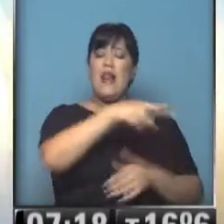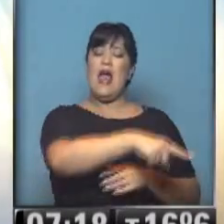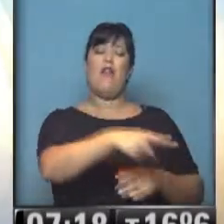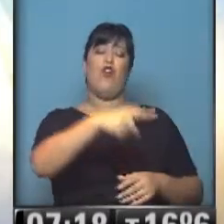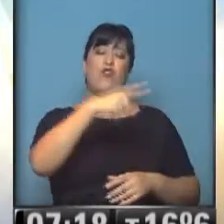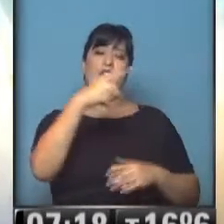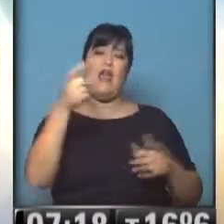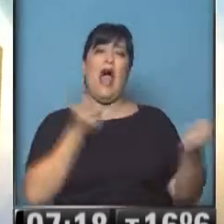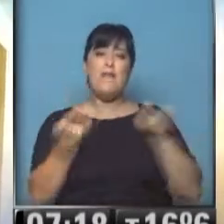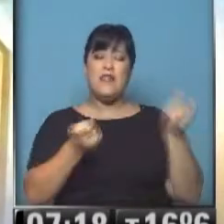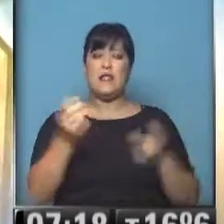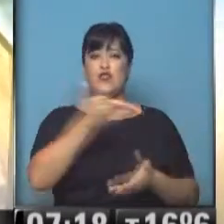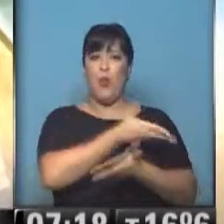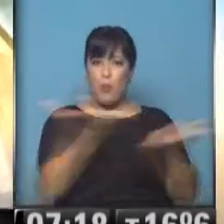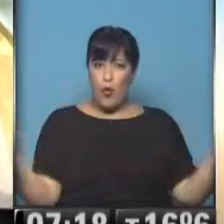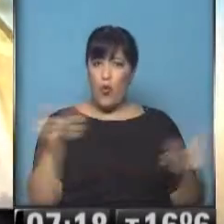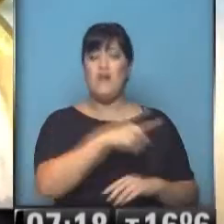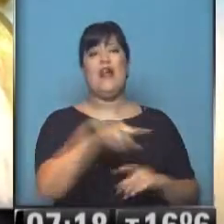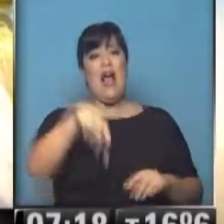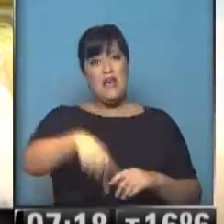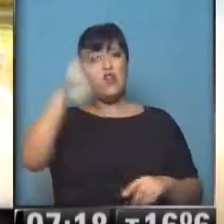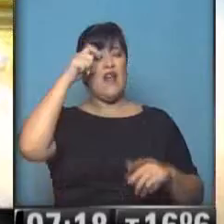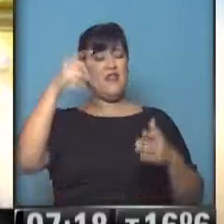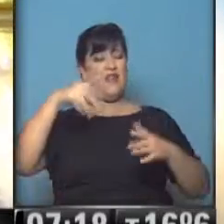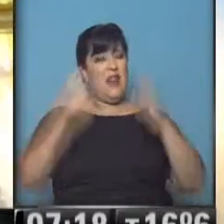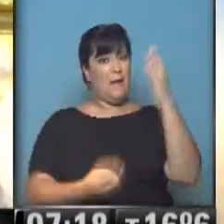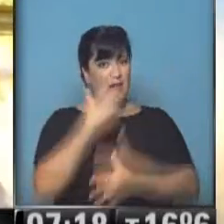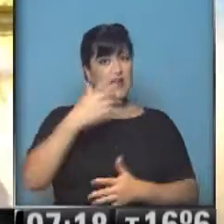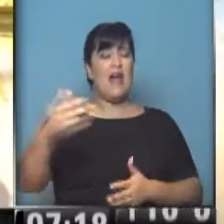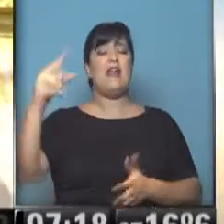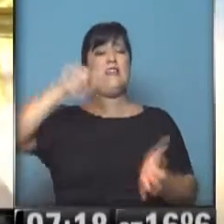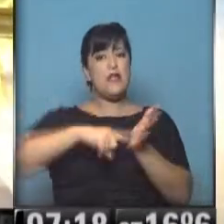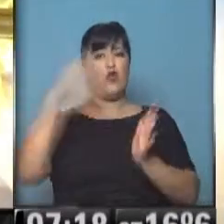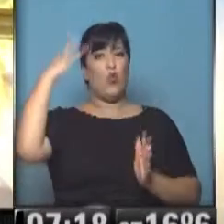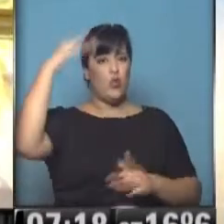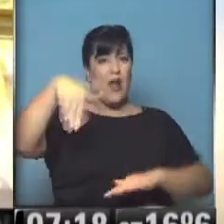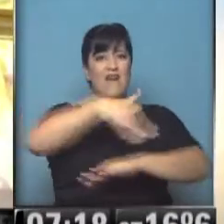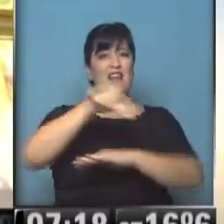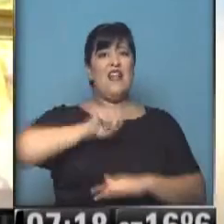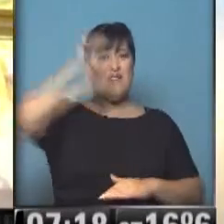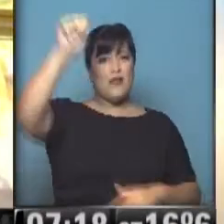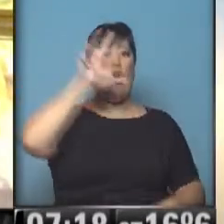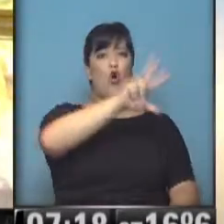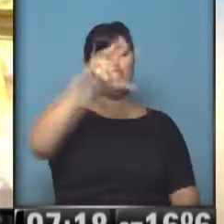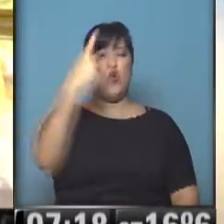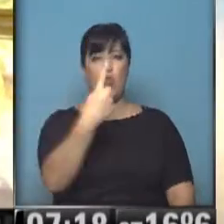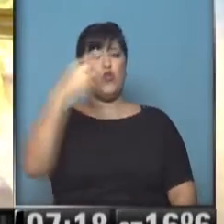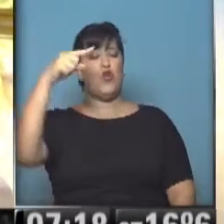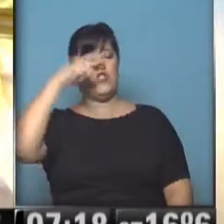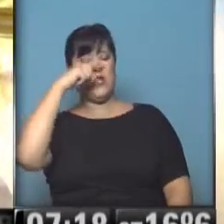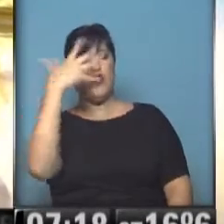escuelas secundarias. Esto será a las 10 de la mañana en el Centro Cultural Haroldo Conti, en Avenida Libertador 8151 de